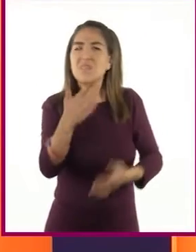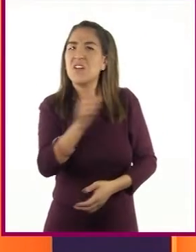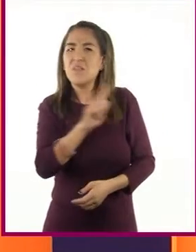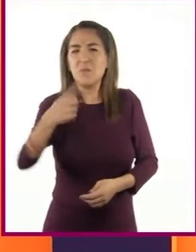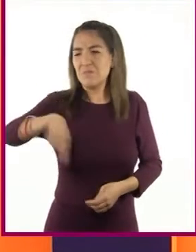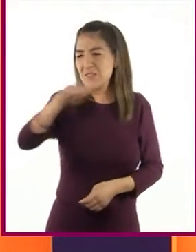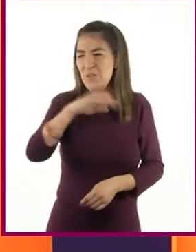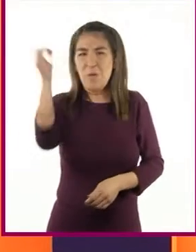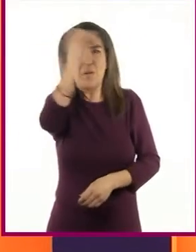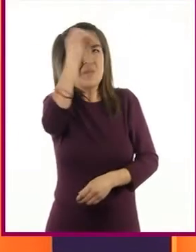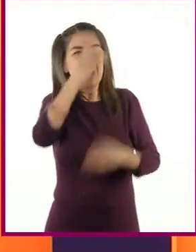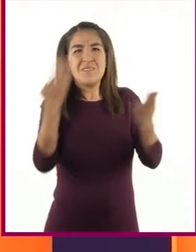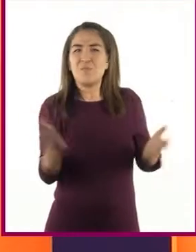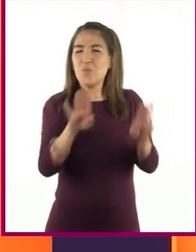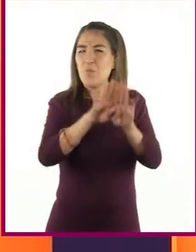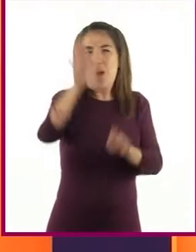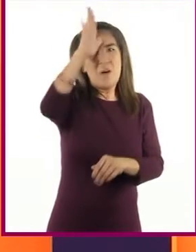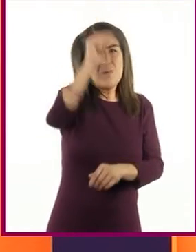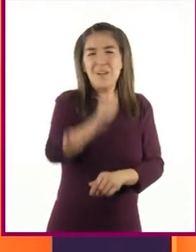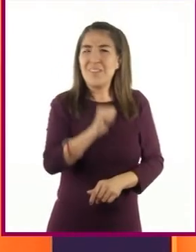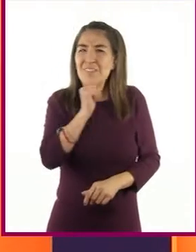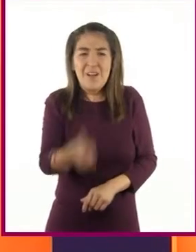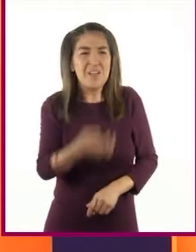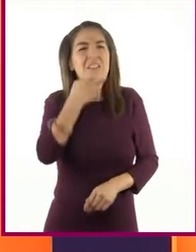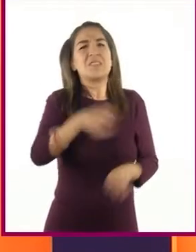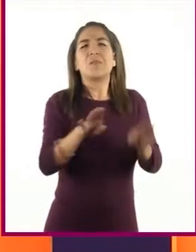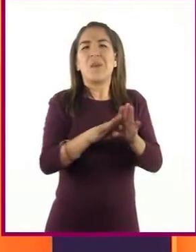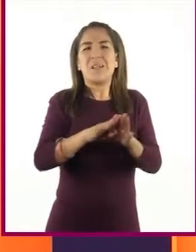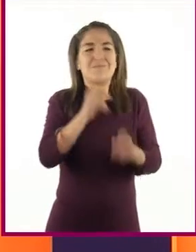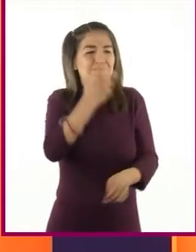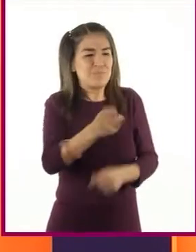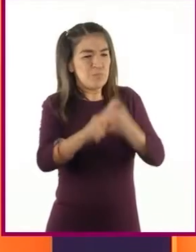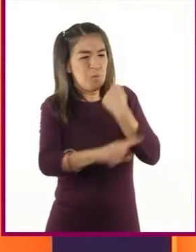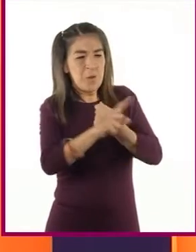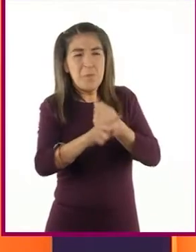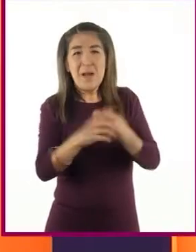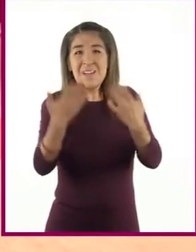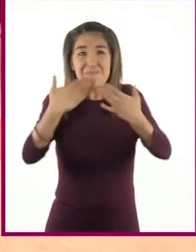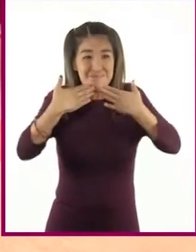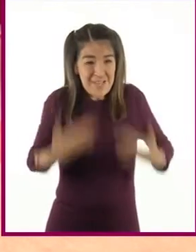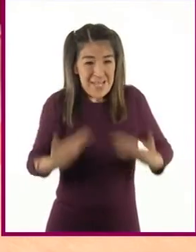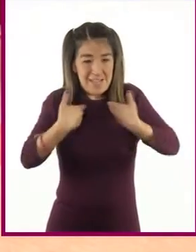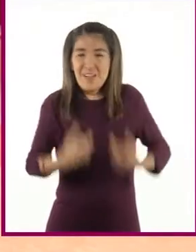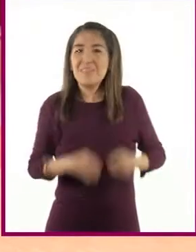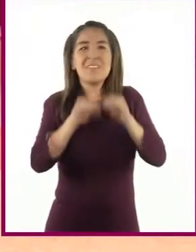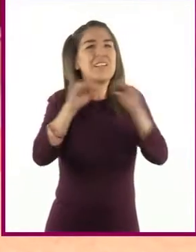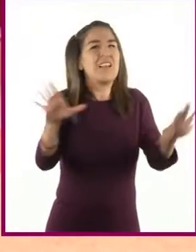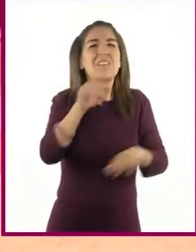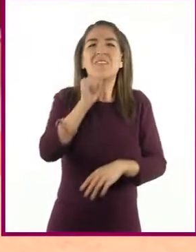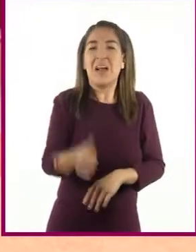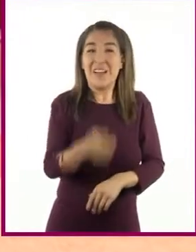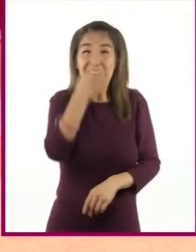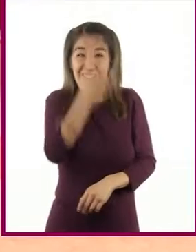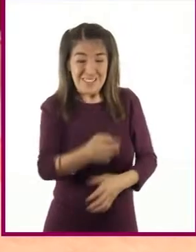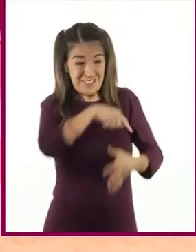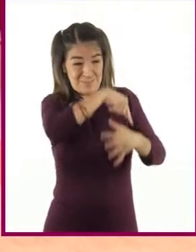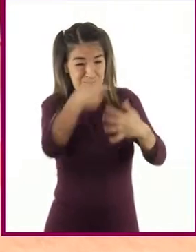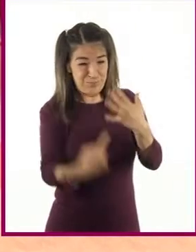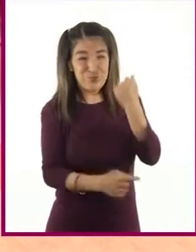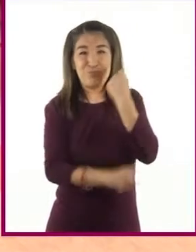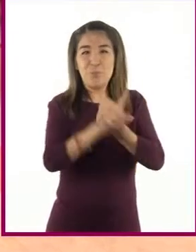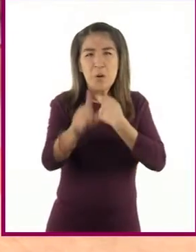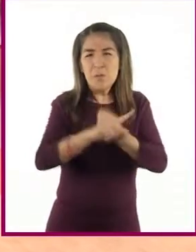adecuadas, procesos que no comprendemos o que no son claros. Todos estos elementos que nos